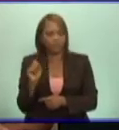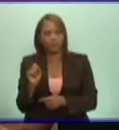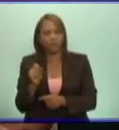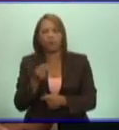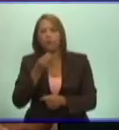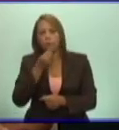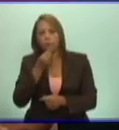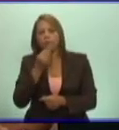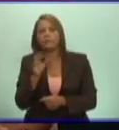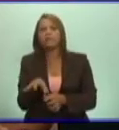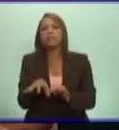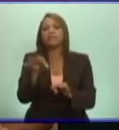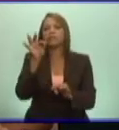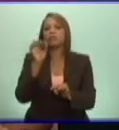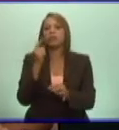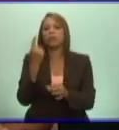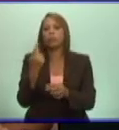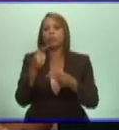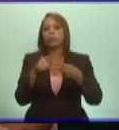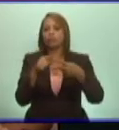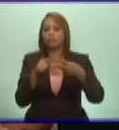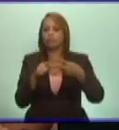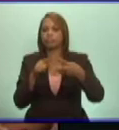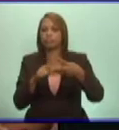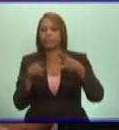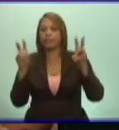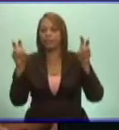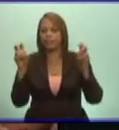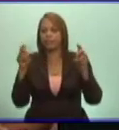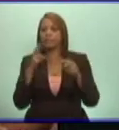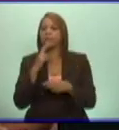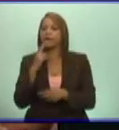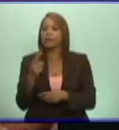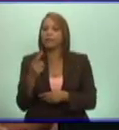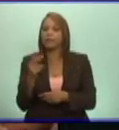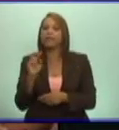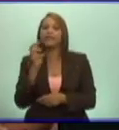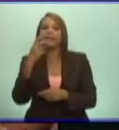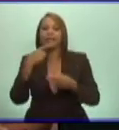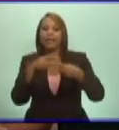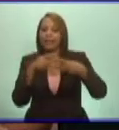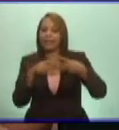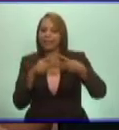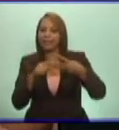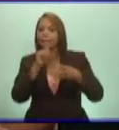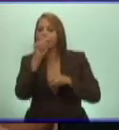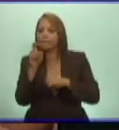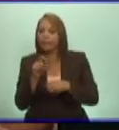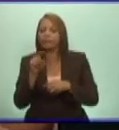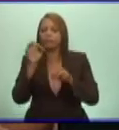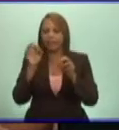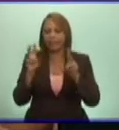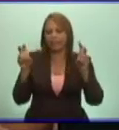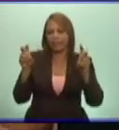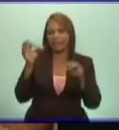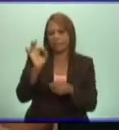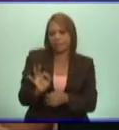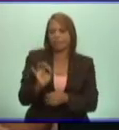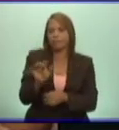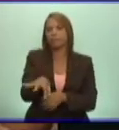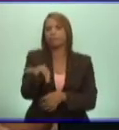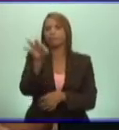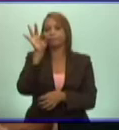posibilidad de seleccionar uno de los 3 temas y responderán las 3 preguntas que correspondan al tema que ellos